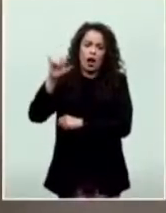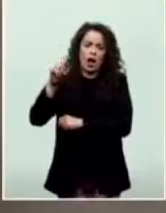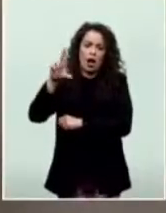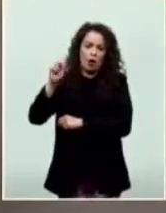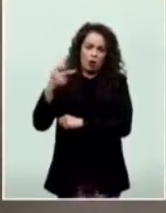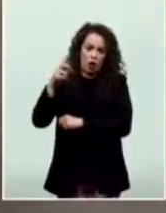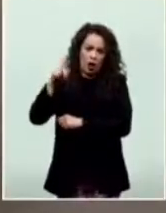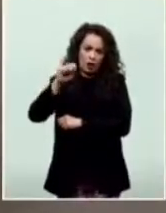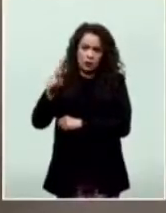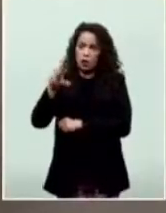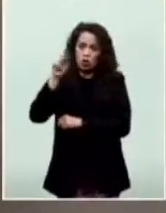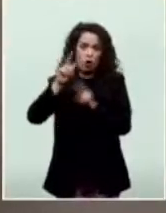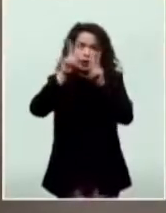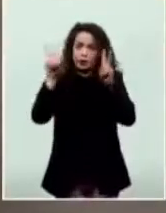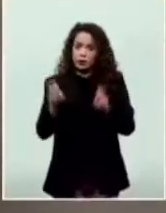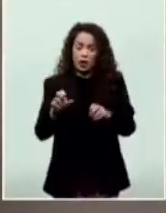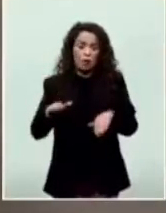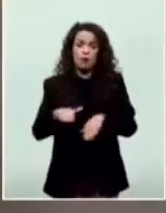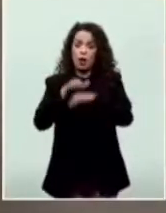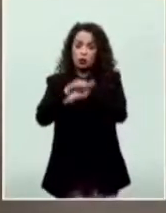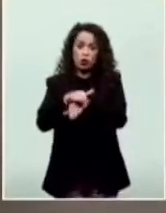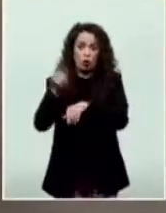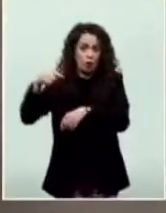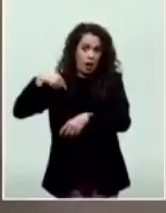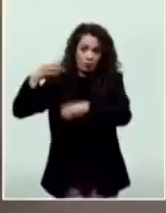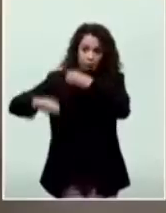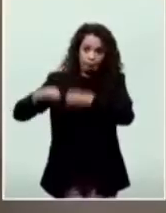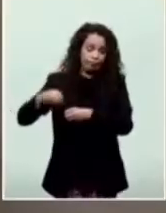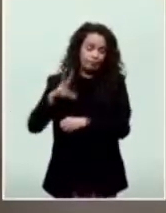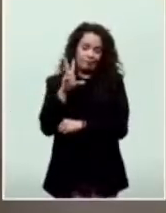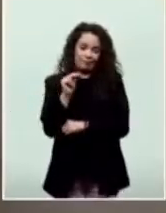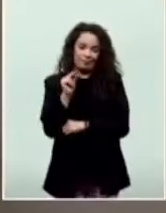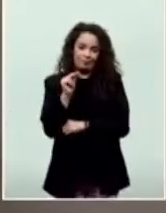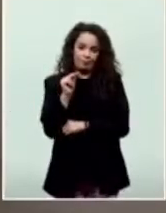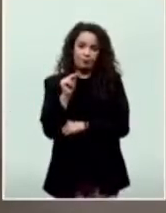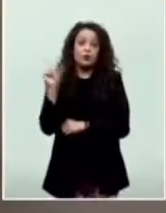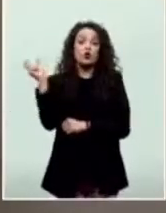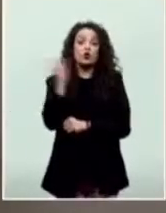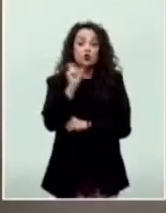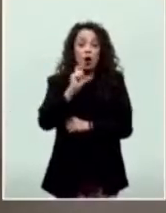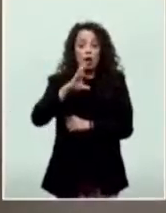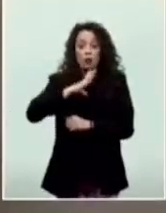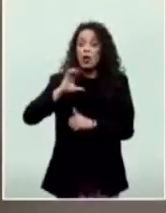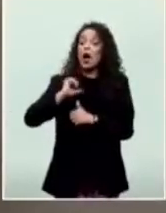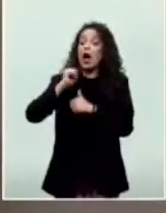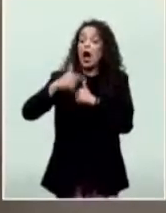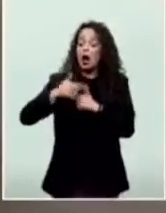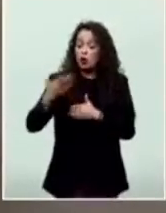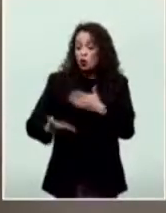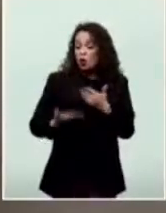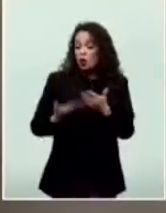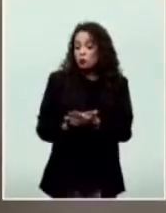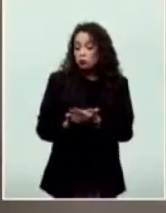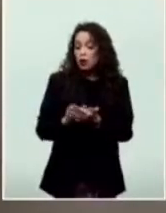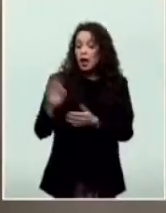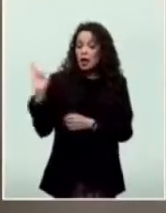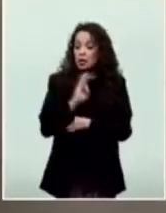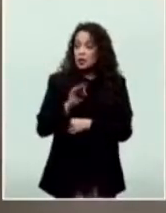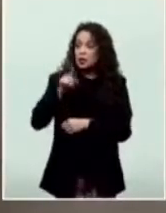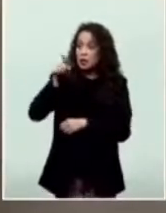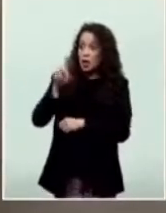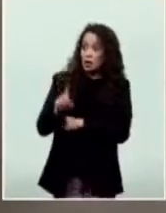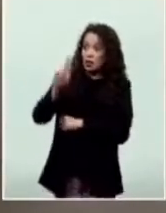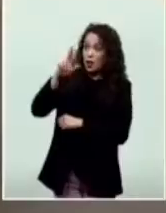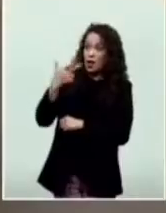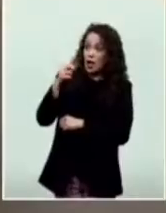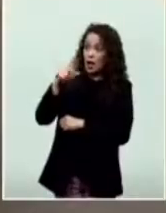tema institucional y no se trató ese tema. Se tratará cuando haya un proyecto, si es que el doctor Gertz me